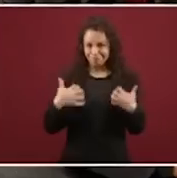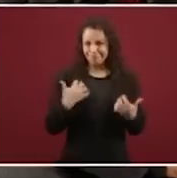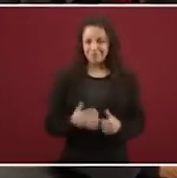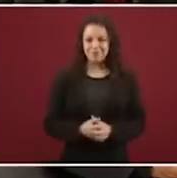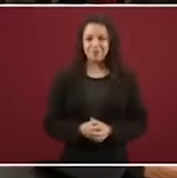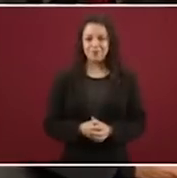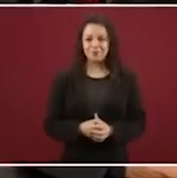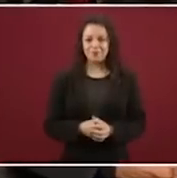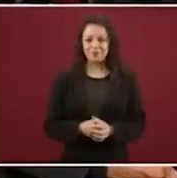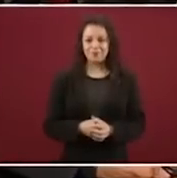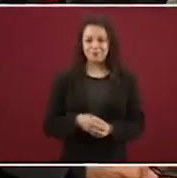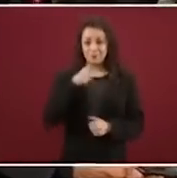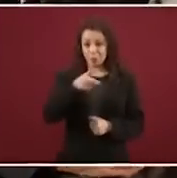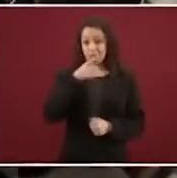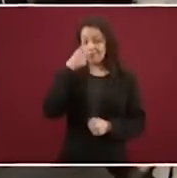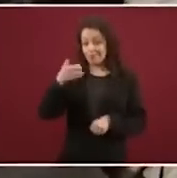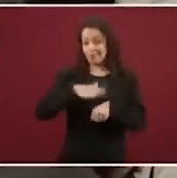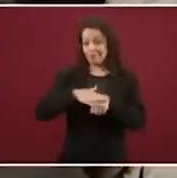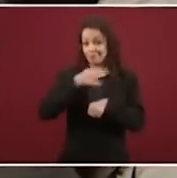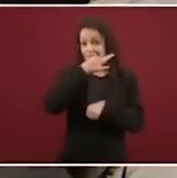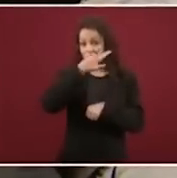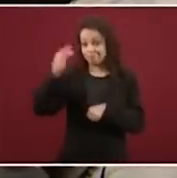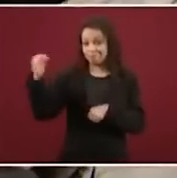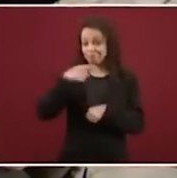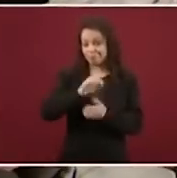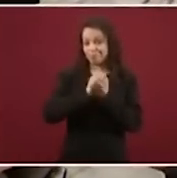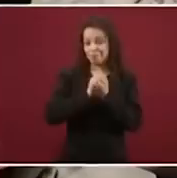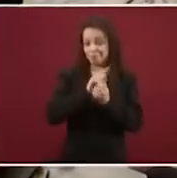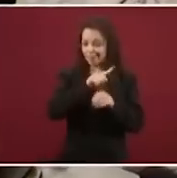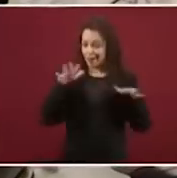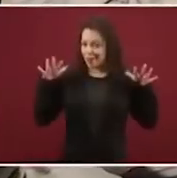Diles de que vas a rifar el avión. No,